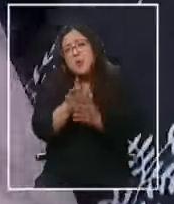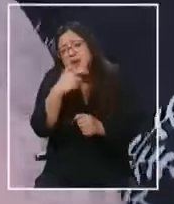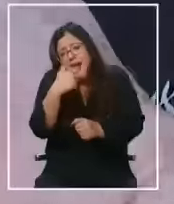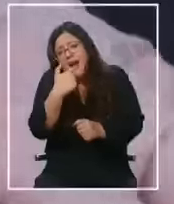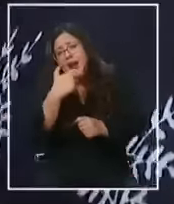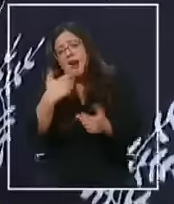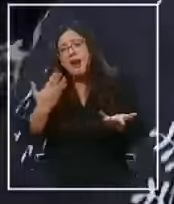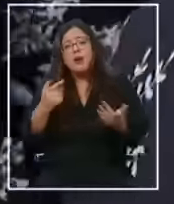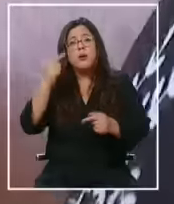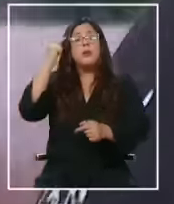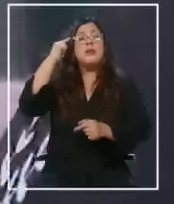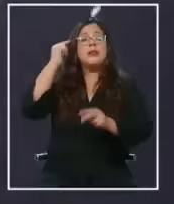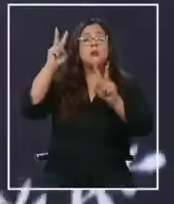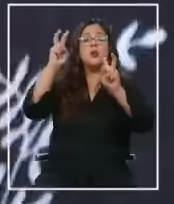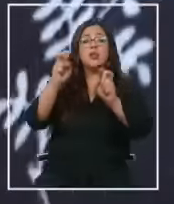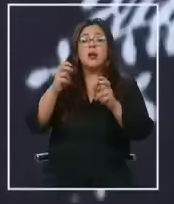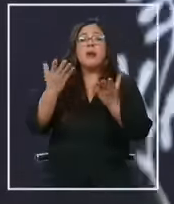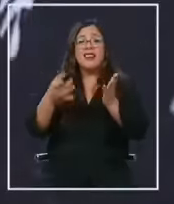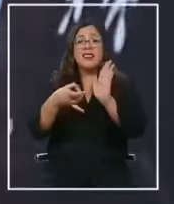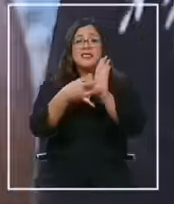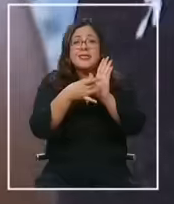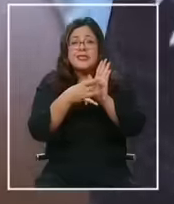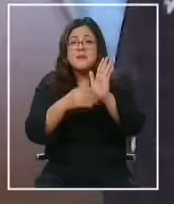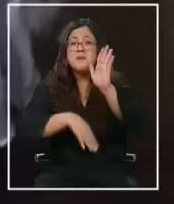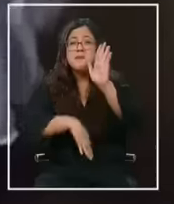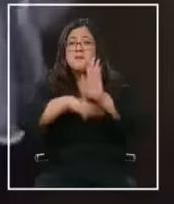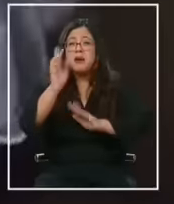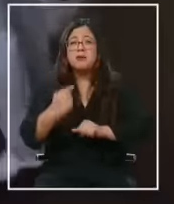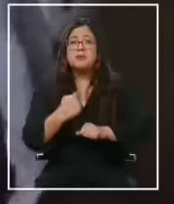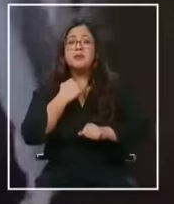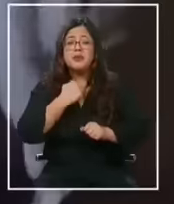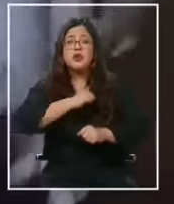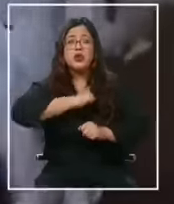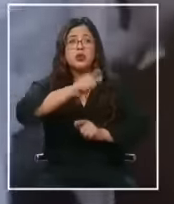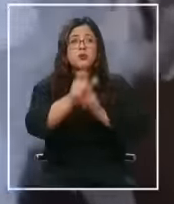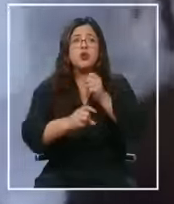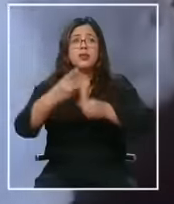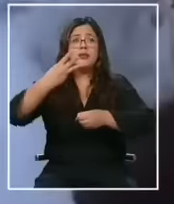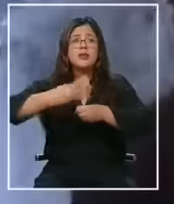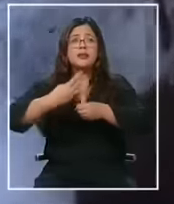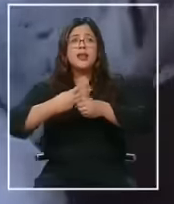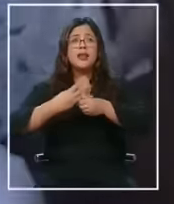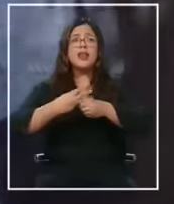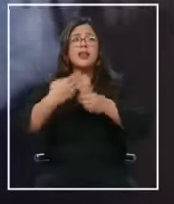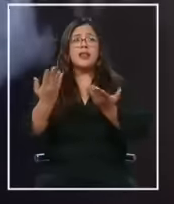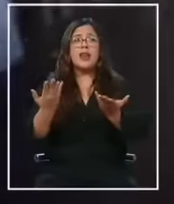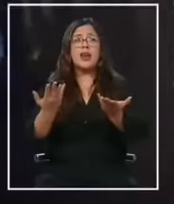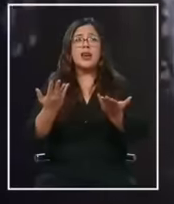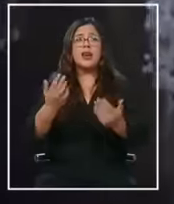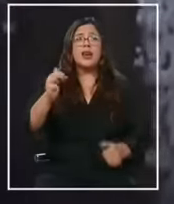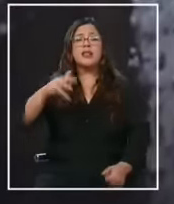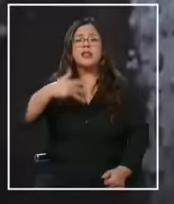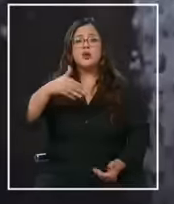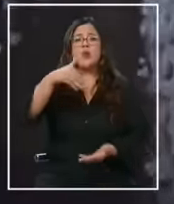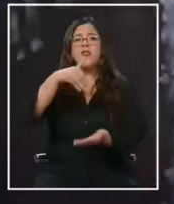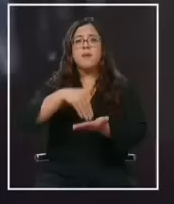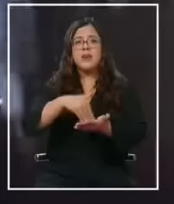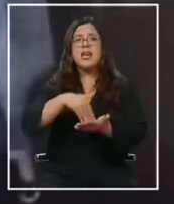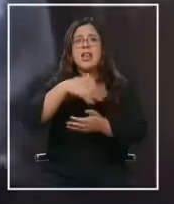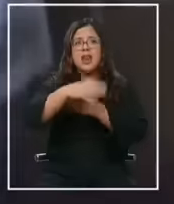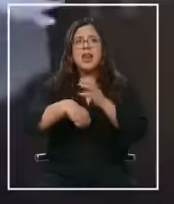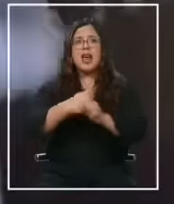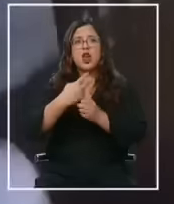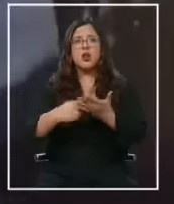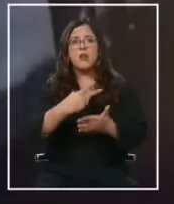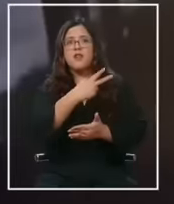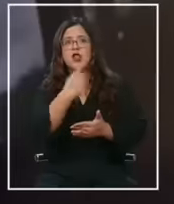Si consideramos los ilícitos de mayor connotación social contra adultos mayores, hubo poco más de 19.000 en